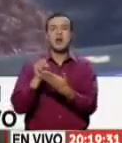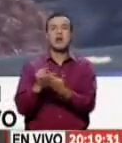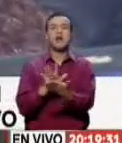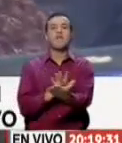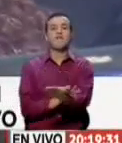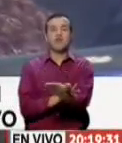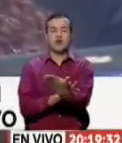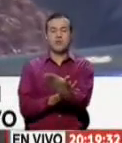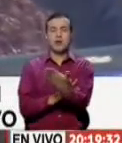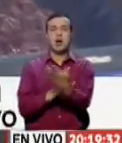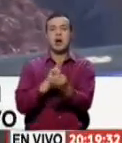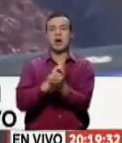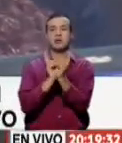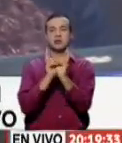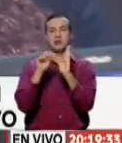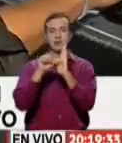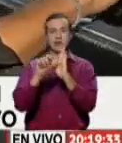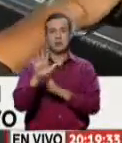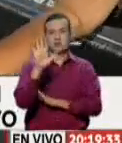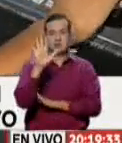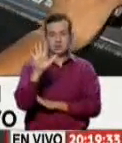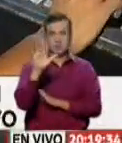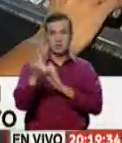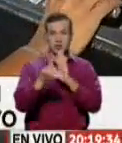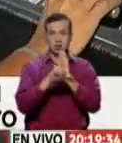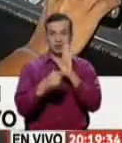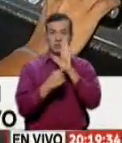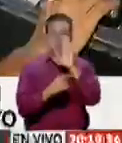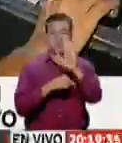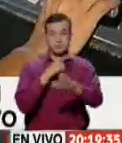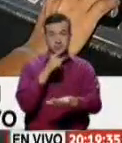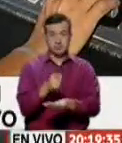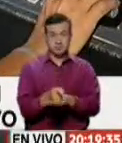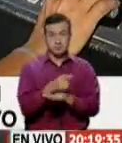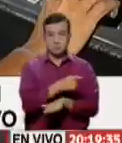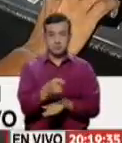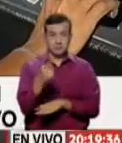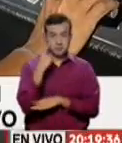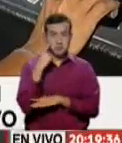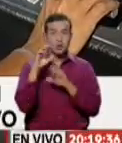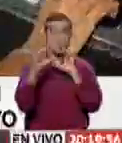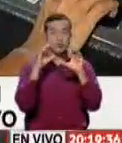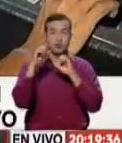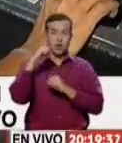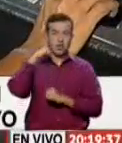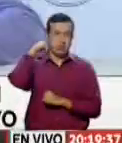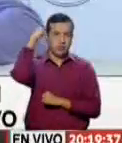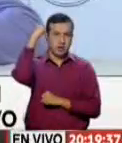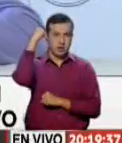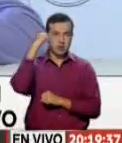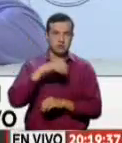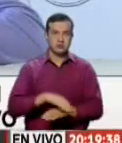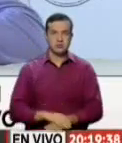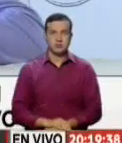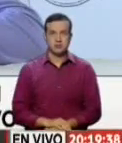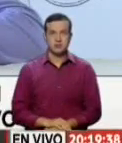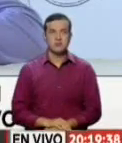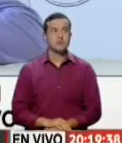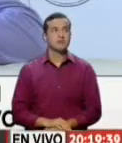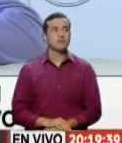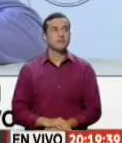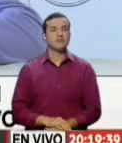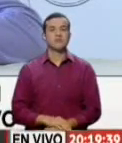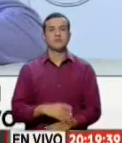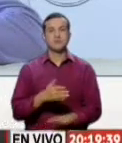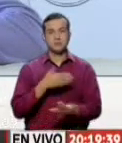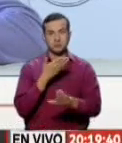al artículo 5 de dicha ley, a través del cual se establezca la comunicación como un derecho. Ha habido una omisión en